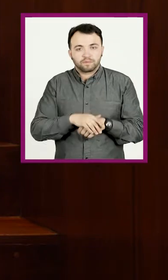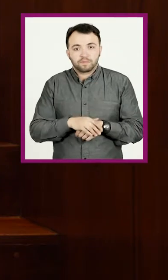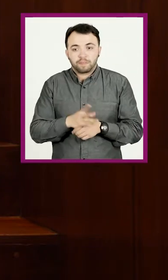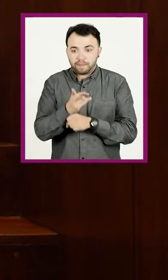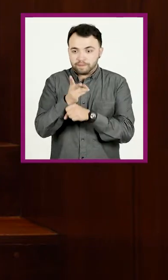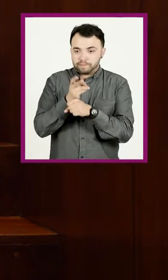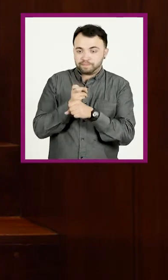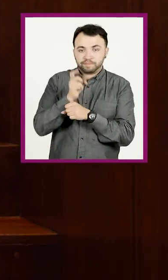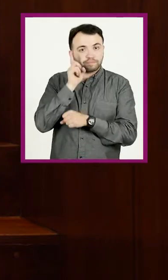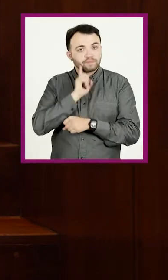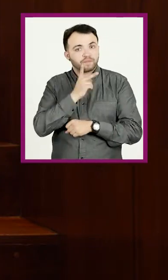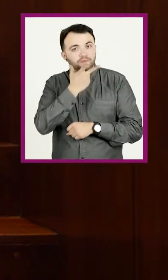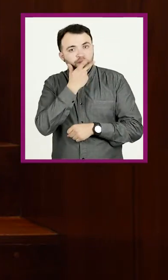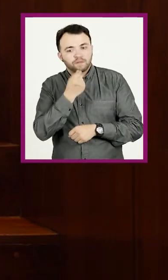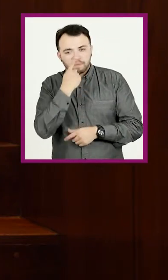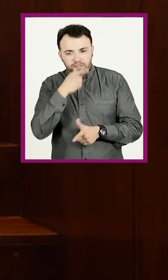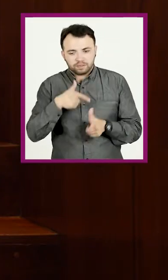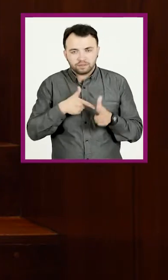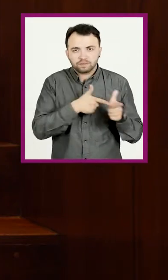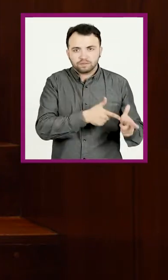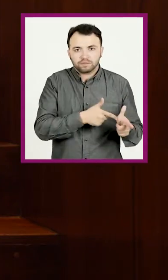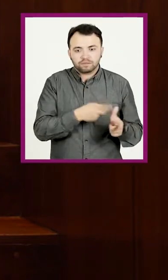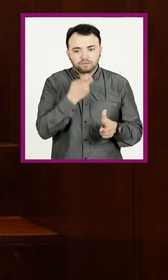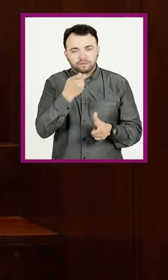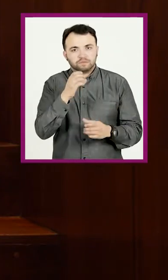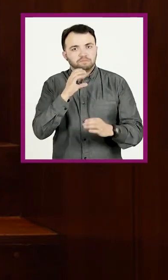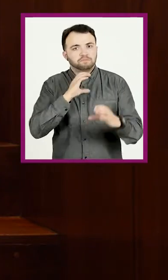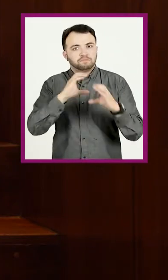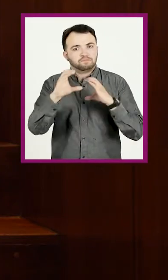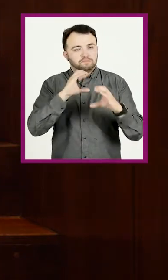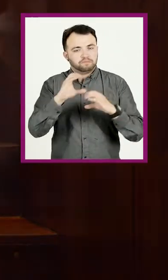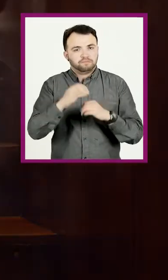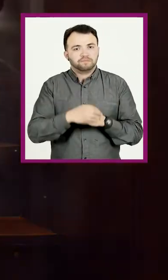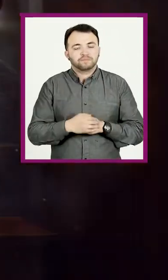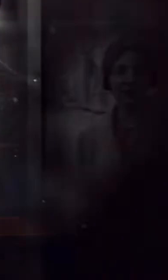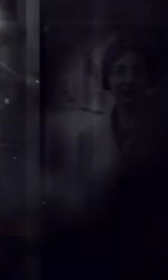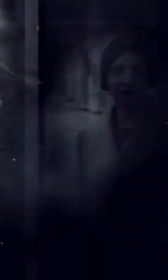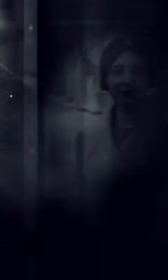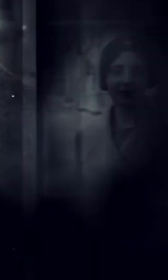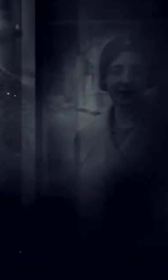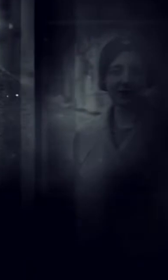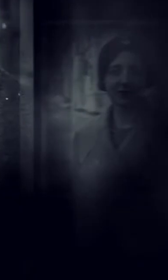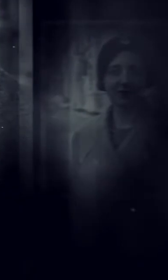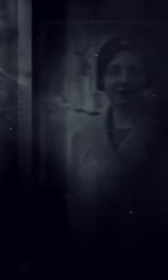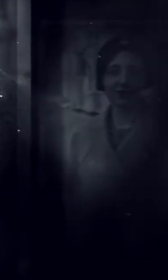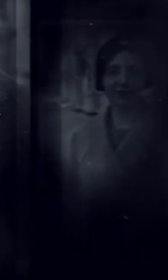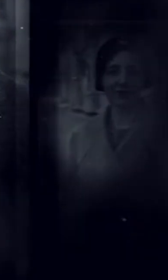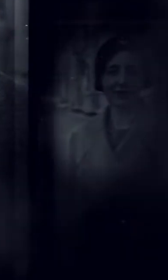Están invitadas e invitados a seguirnos en esta conversación.